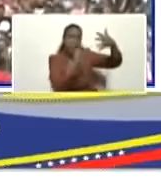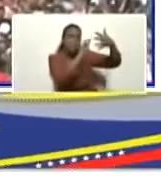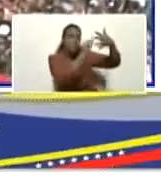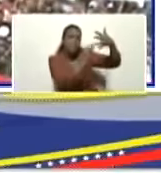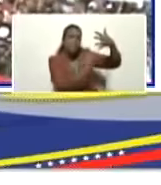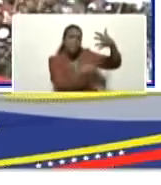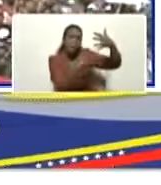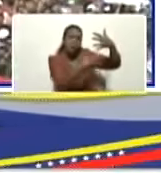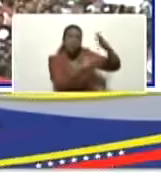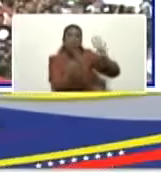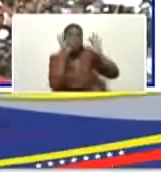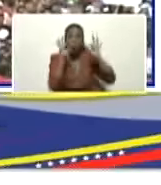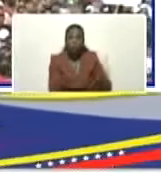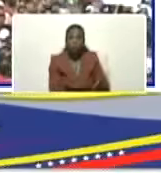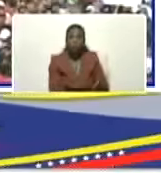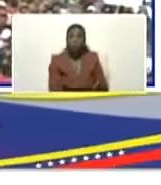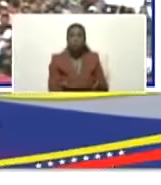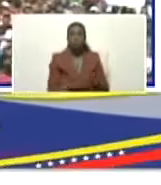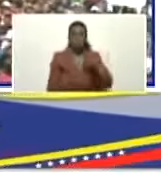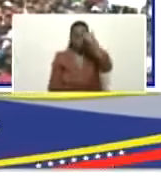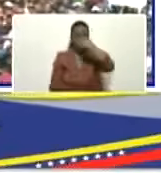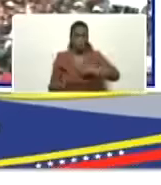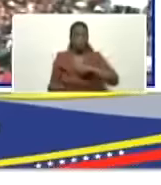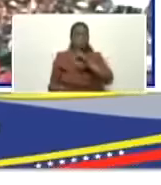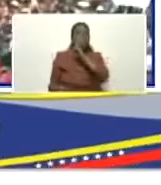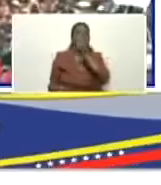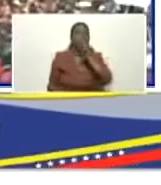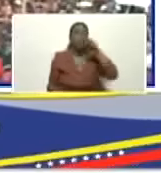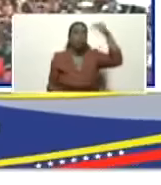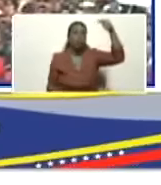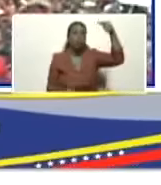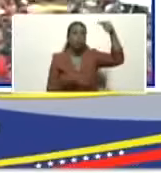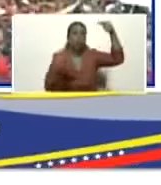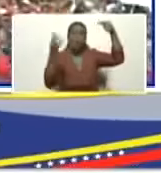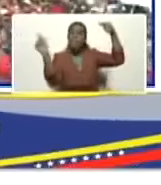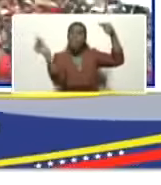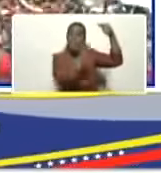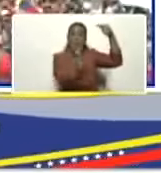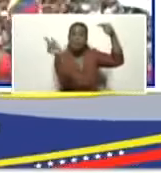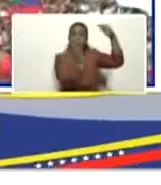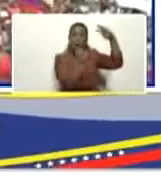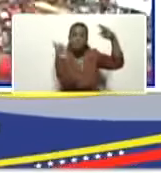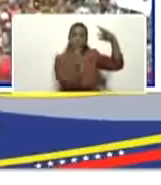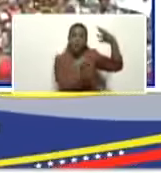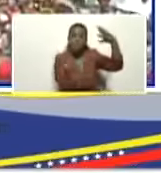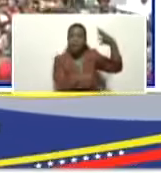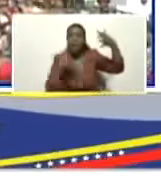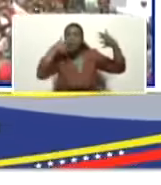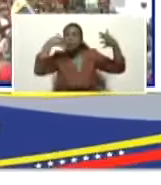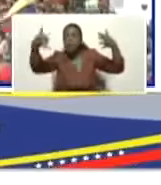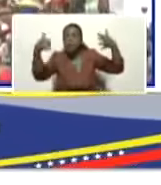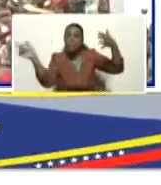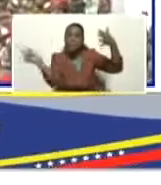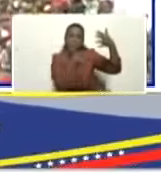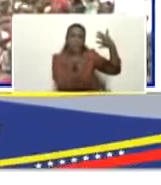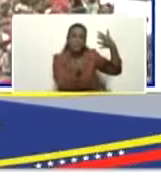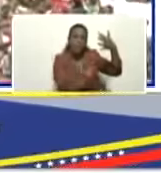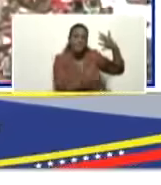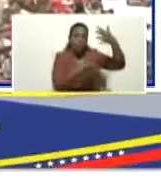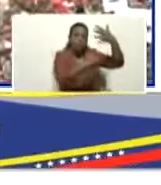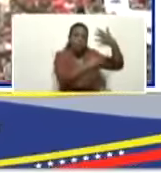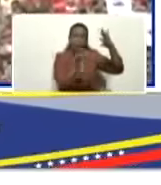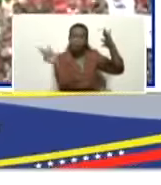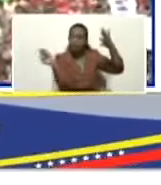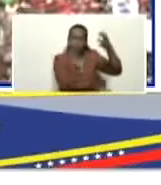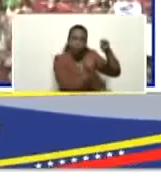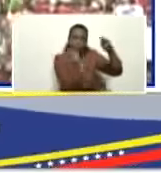Vamos, yo voy a confirmar el 1x10. Me voy a dedicar varios días personalmente a llamar a cada uno de